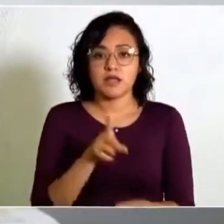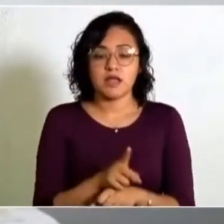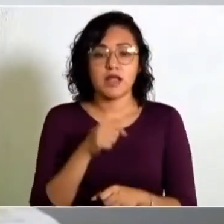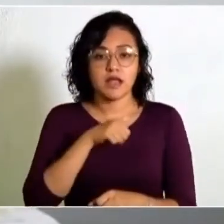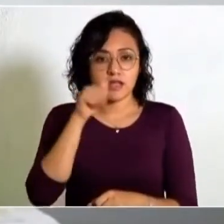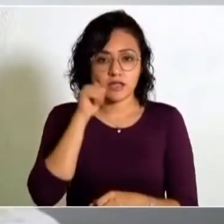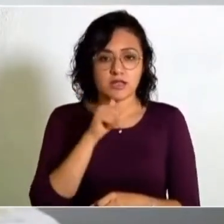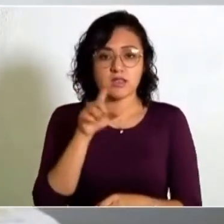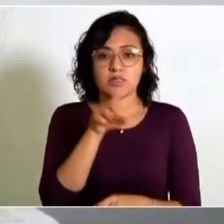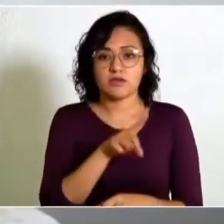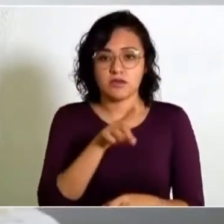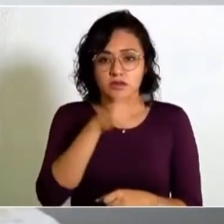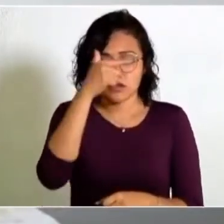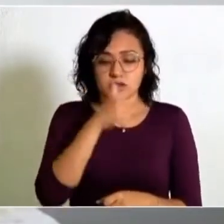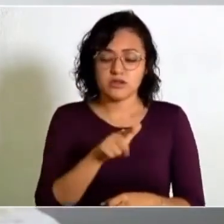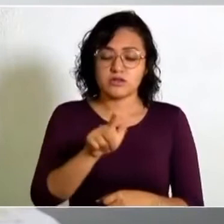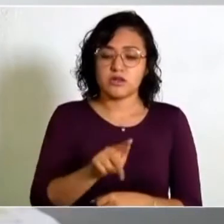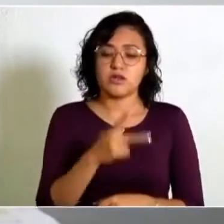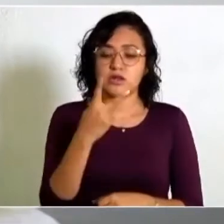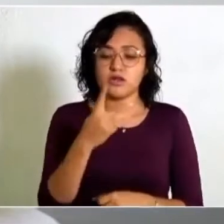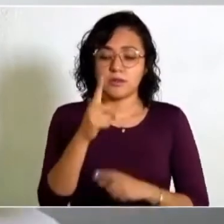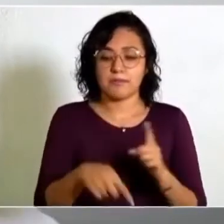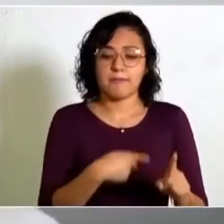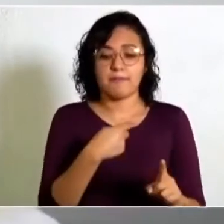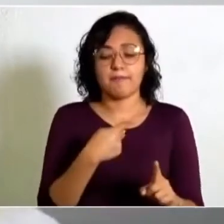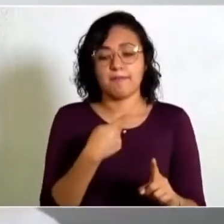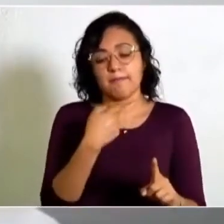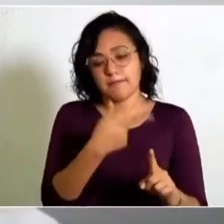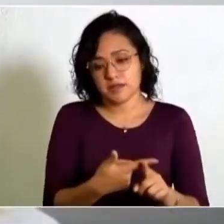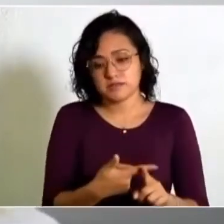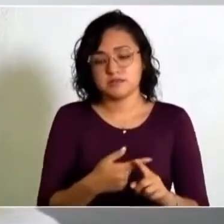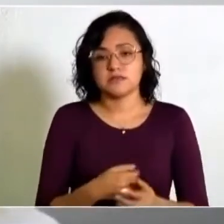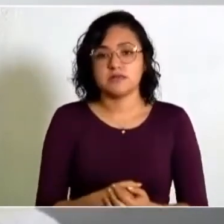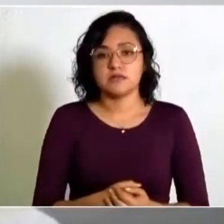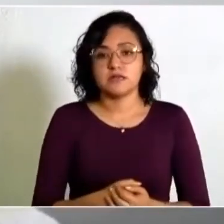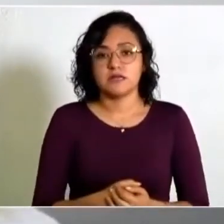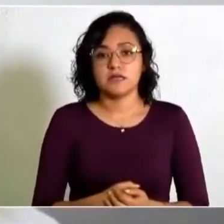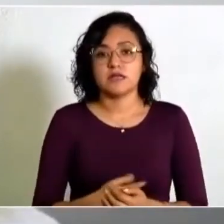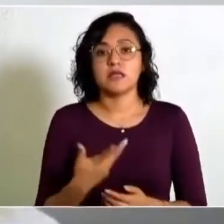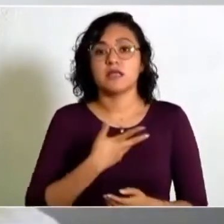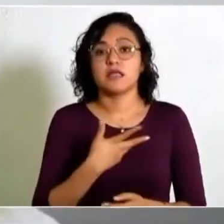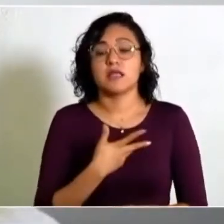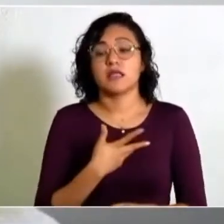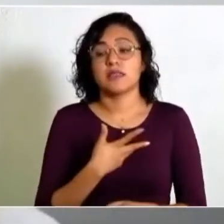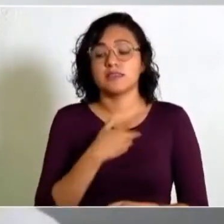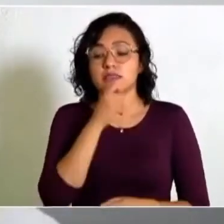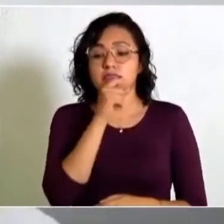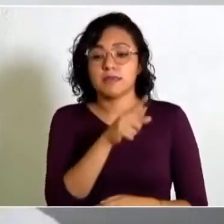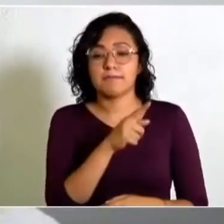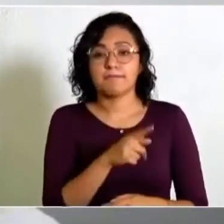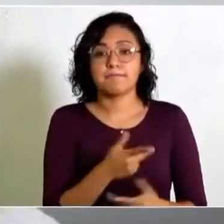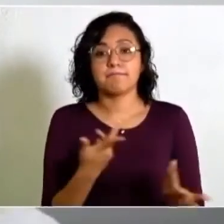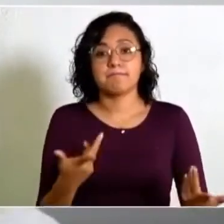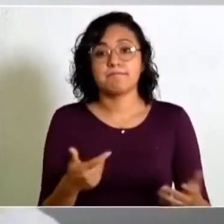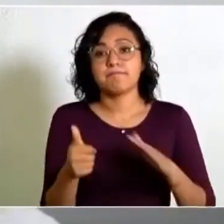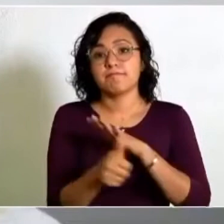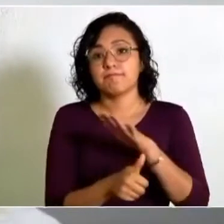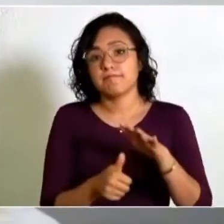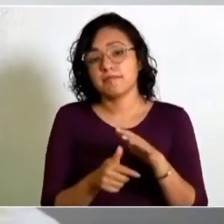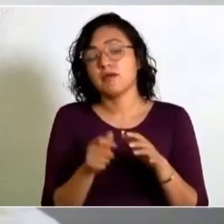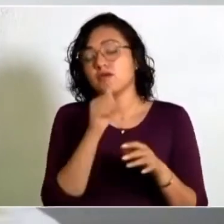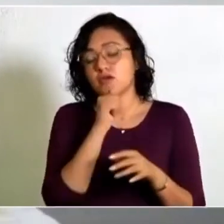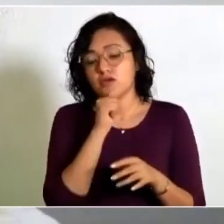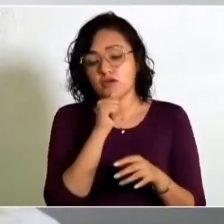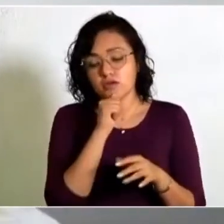ayer domingo por la noche, 78 positivos más. Tenemos casos activos,